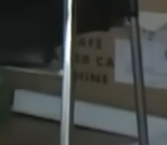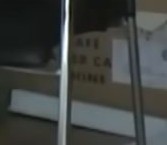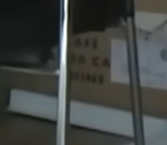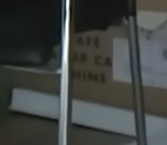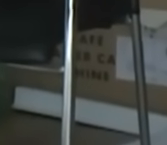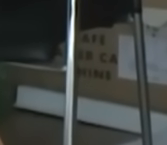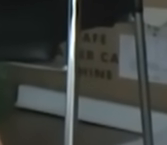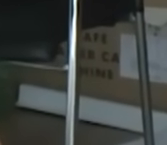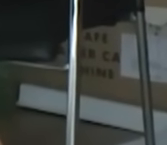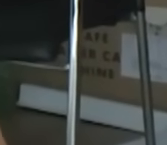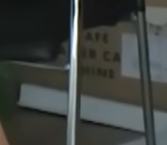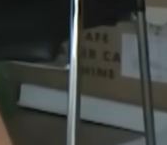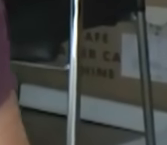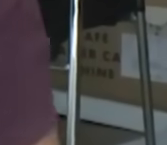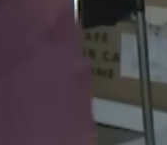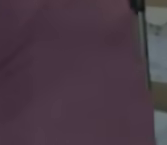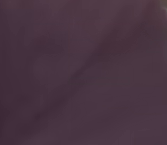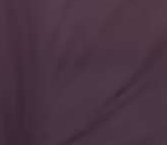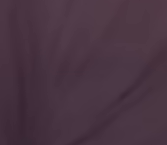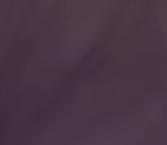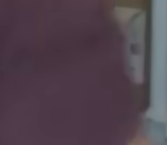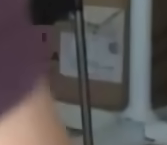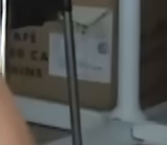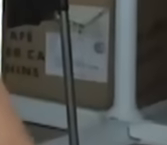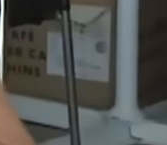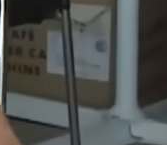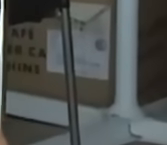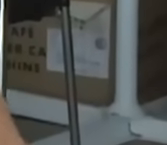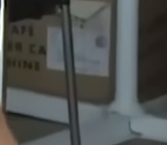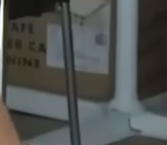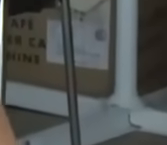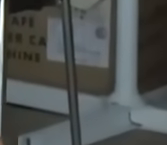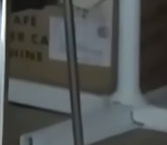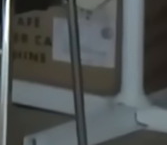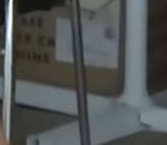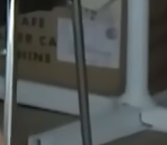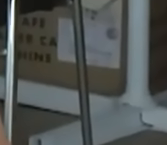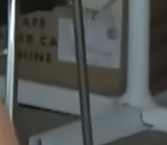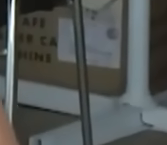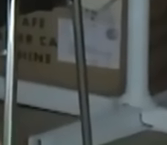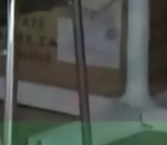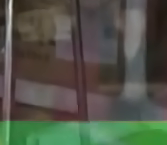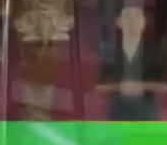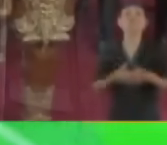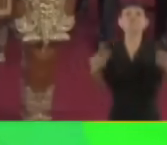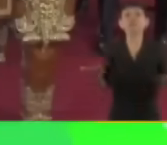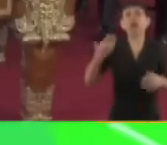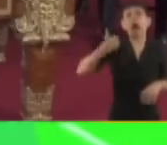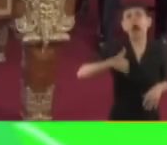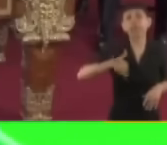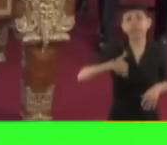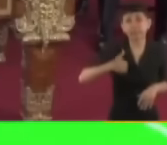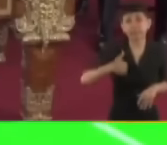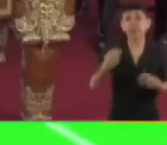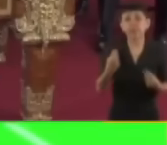capacidad por eso de comprensión. Que no, ni sabían por qué estaban, mucha por gente eso para. Eso. No, algunos no. Otros básicamente no quieren al presidente, lo cual está muy bien,